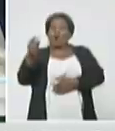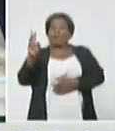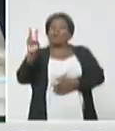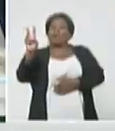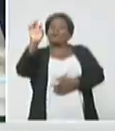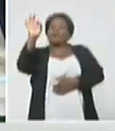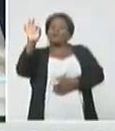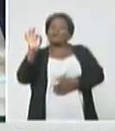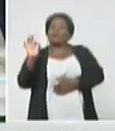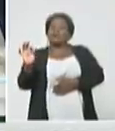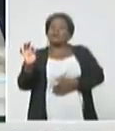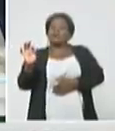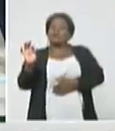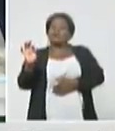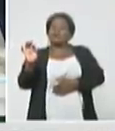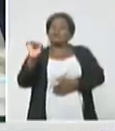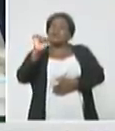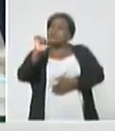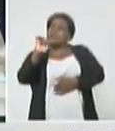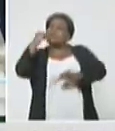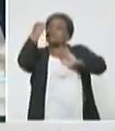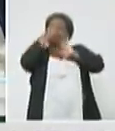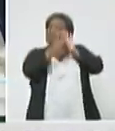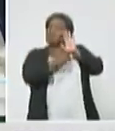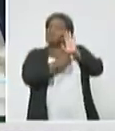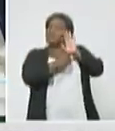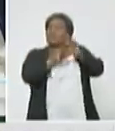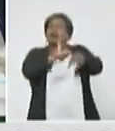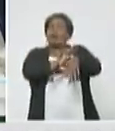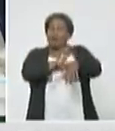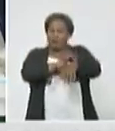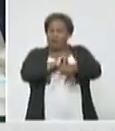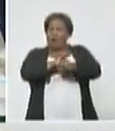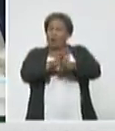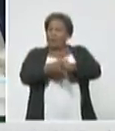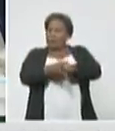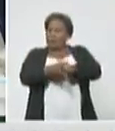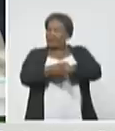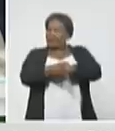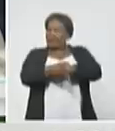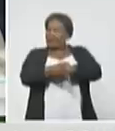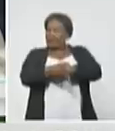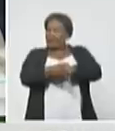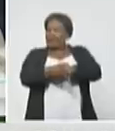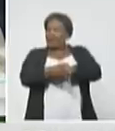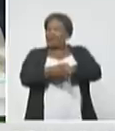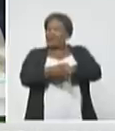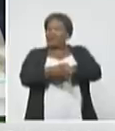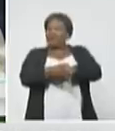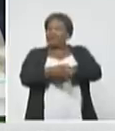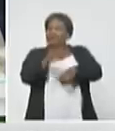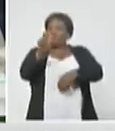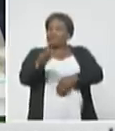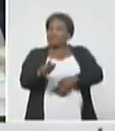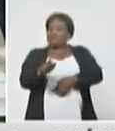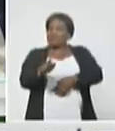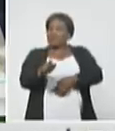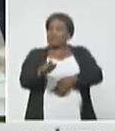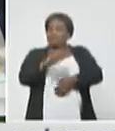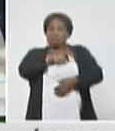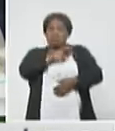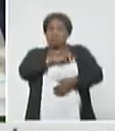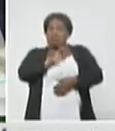72,2%, característica de esta enfermedad que la persona no tiene síntomas